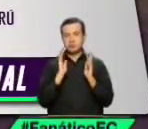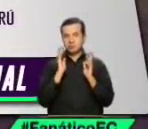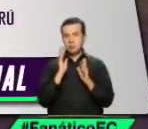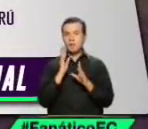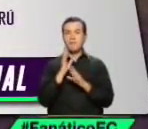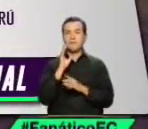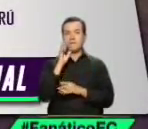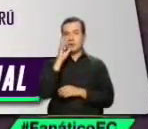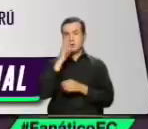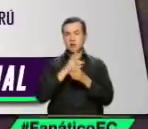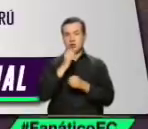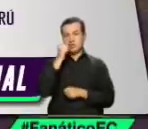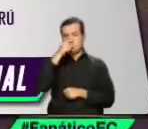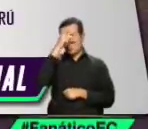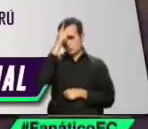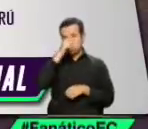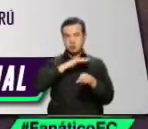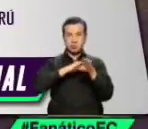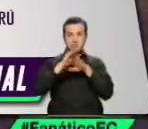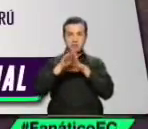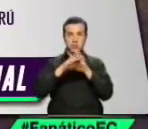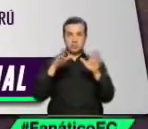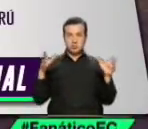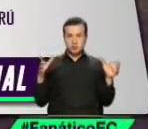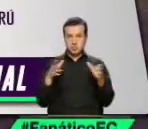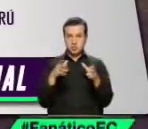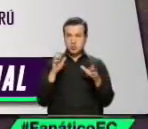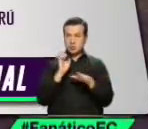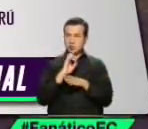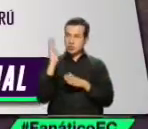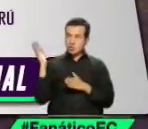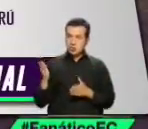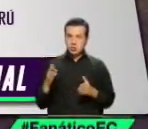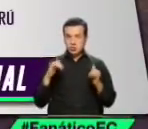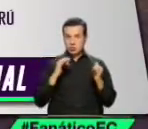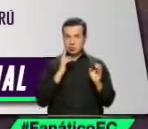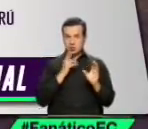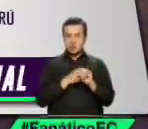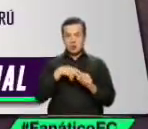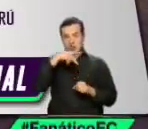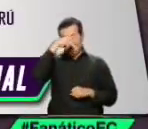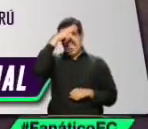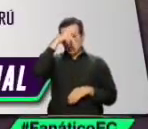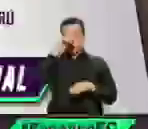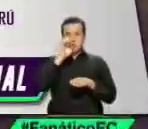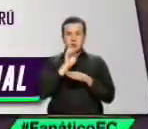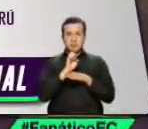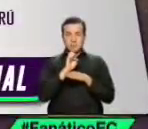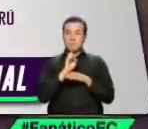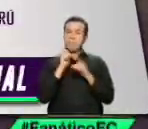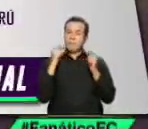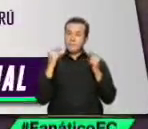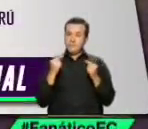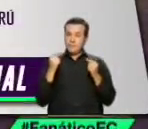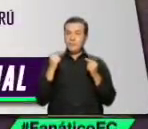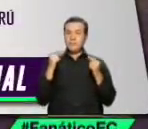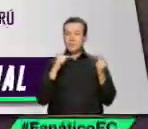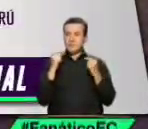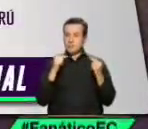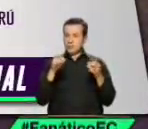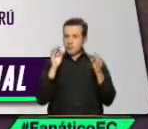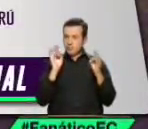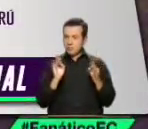la Federación Peruana en su invitación a la Federación Ecuatoriana de Fútbol. Perú y Ecuador en uno de los clásicos del